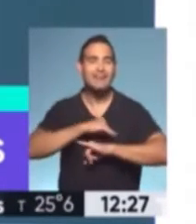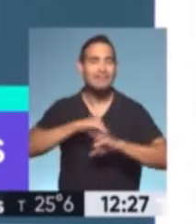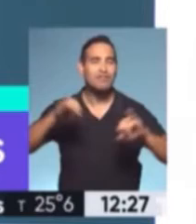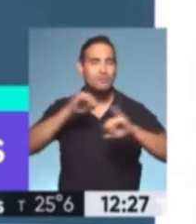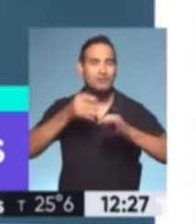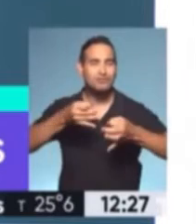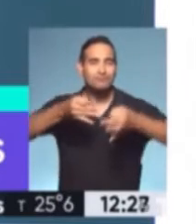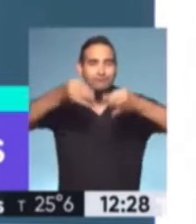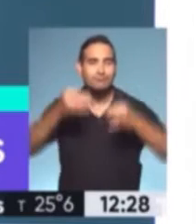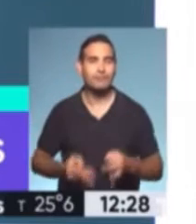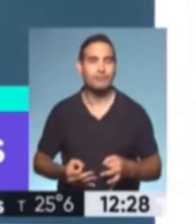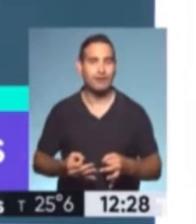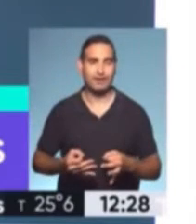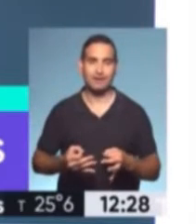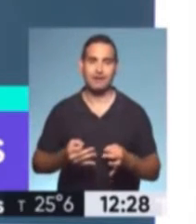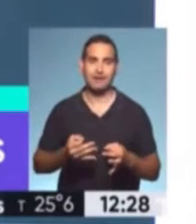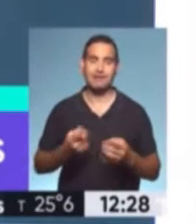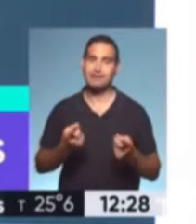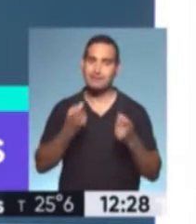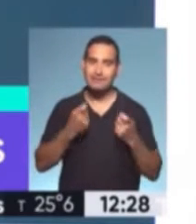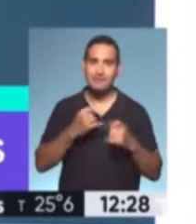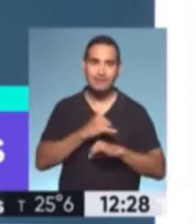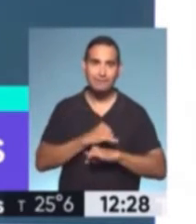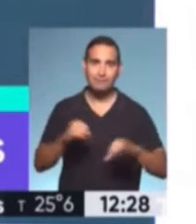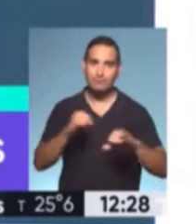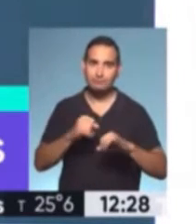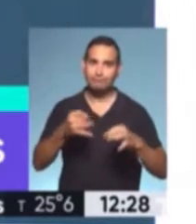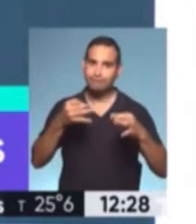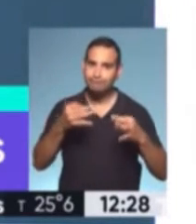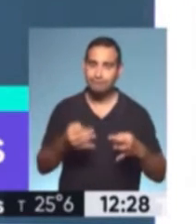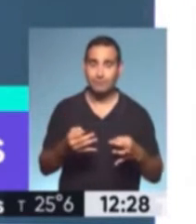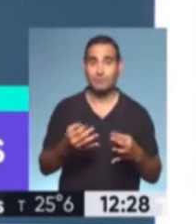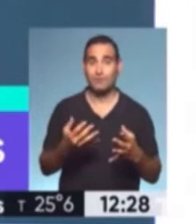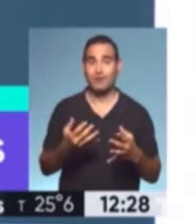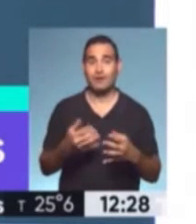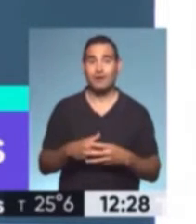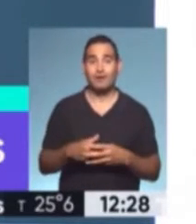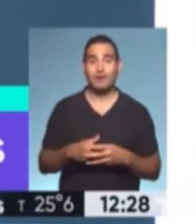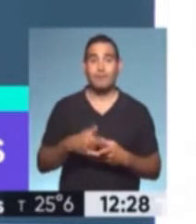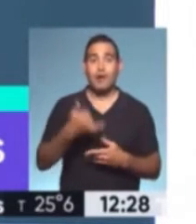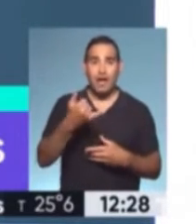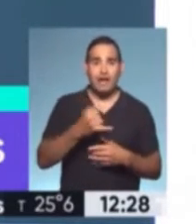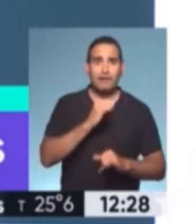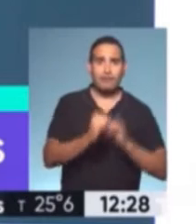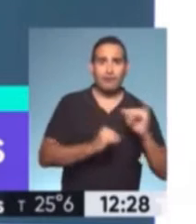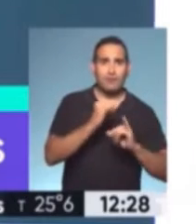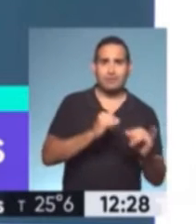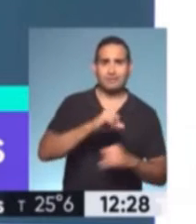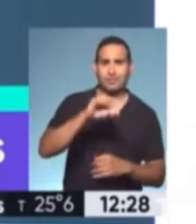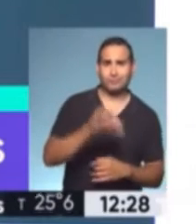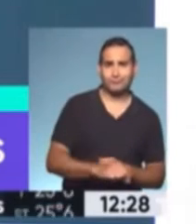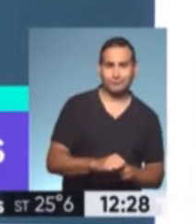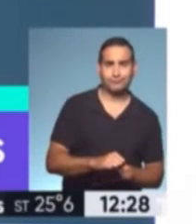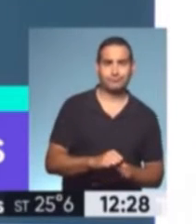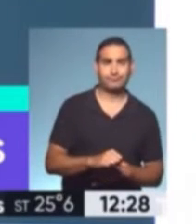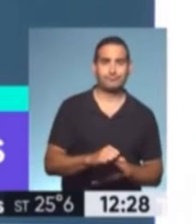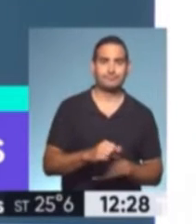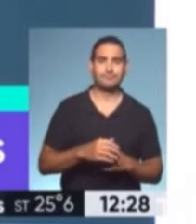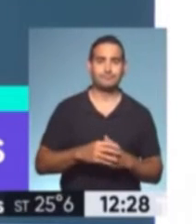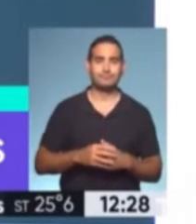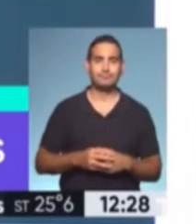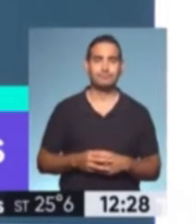información. Es muy necesario en el medio de que se desinforma. Yo creo que básicamente